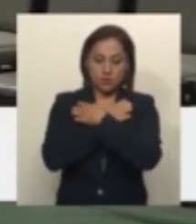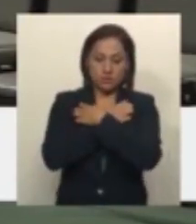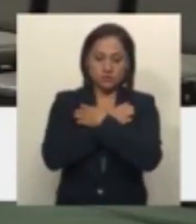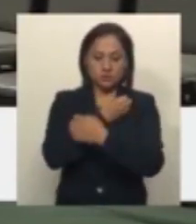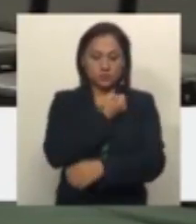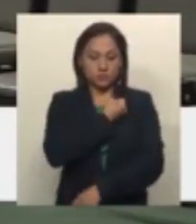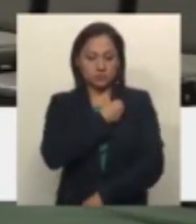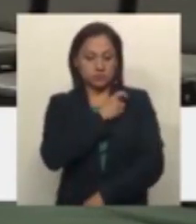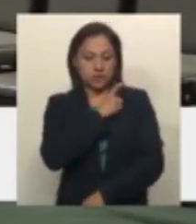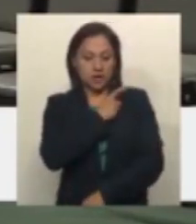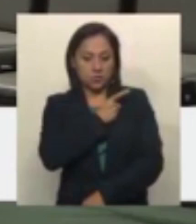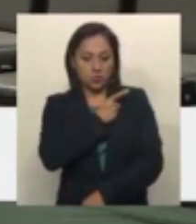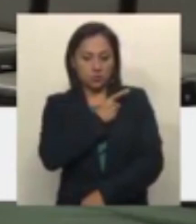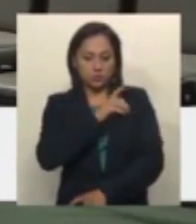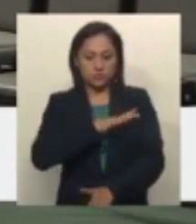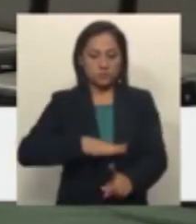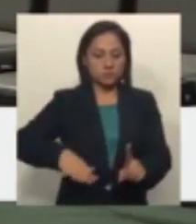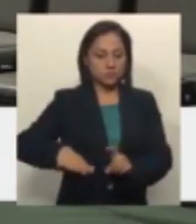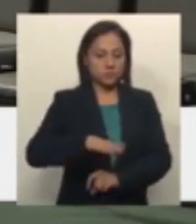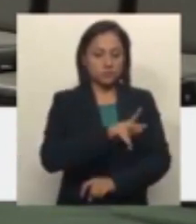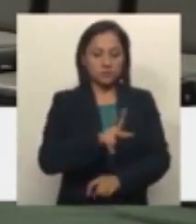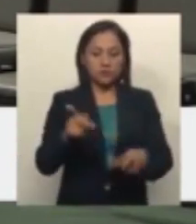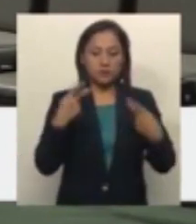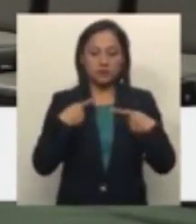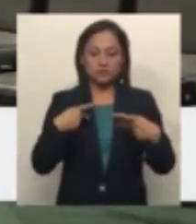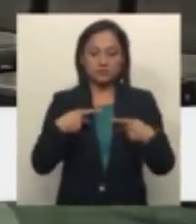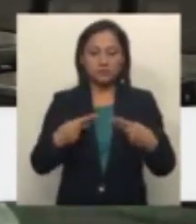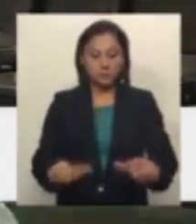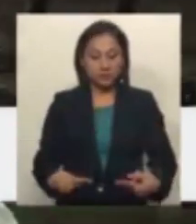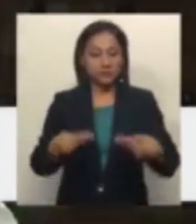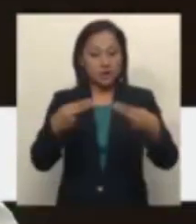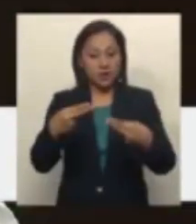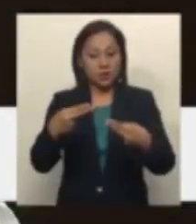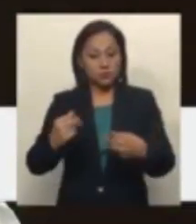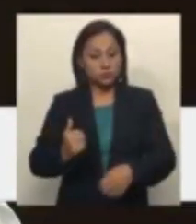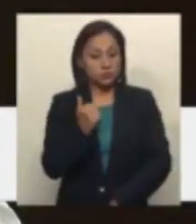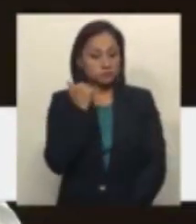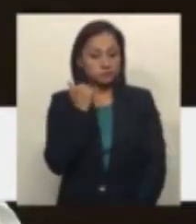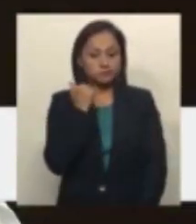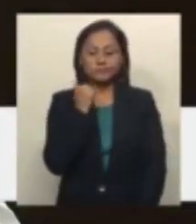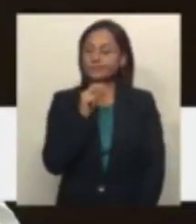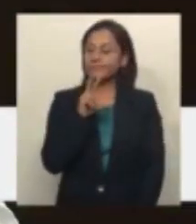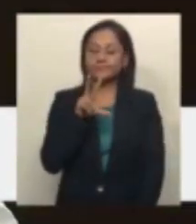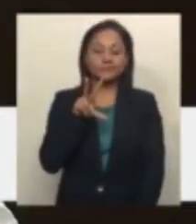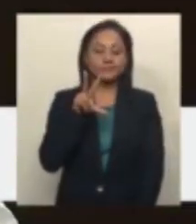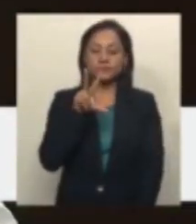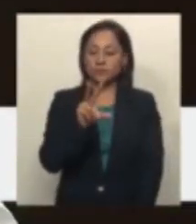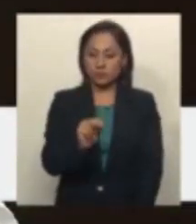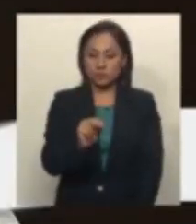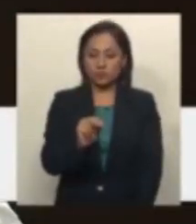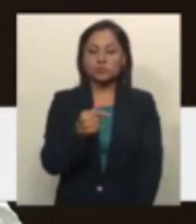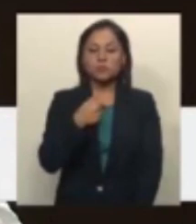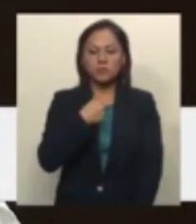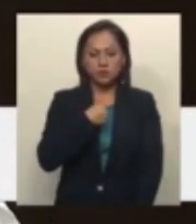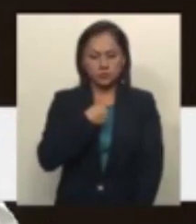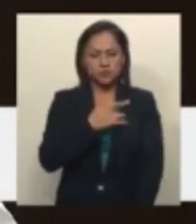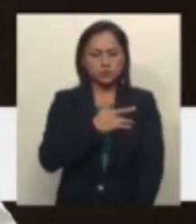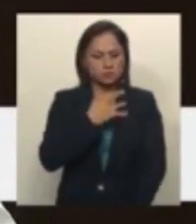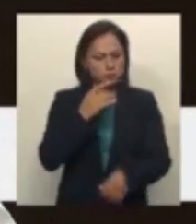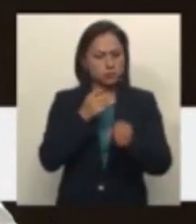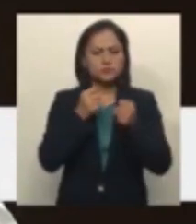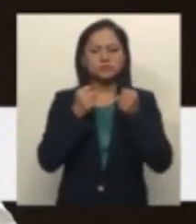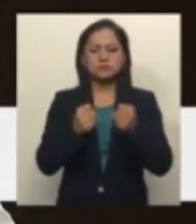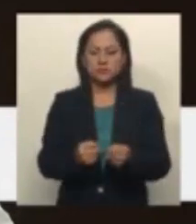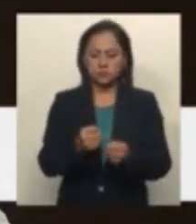nuestro pueblo no debe hacerse negocio. Estoy convencido que la educación debe ser pública, laica, gratuita y